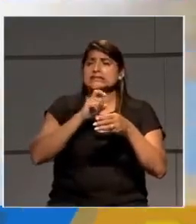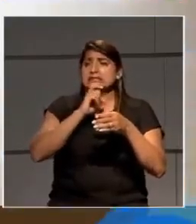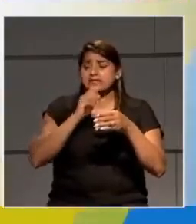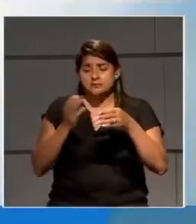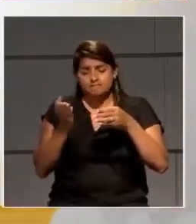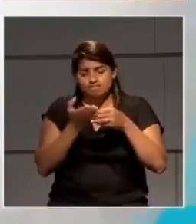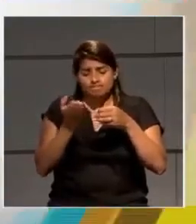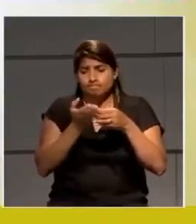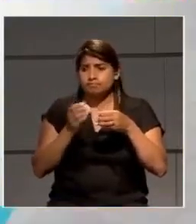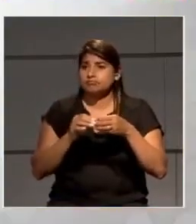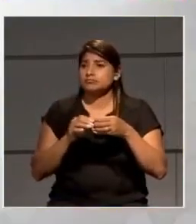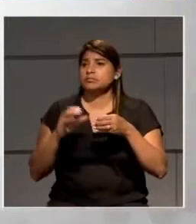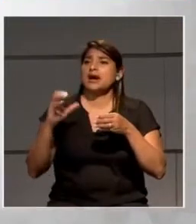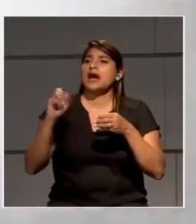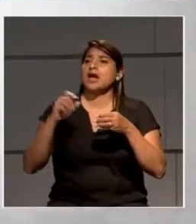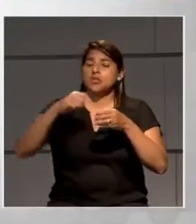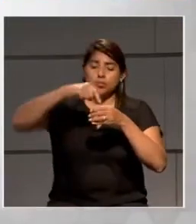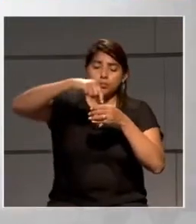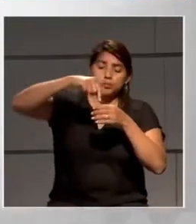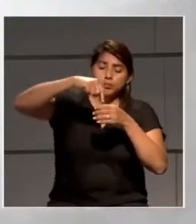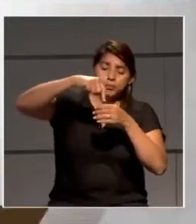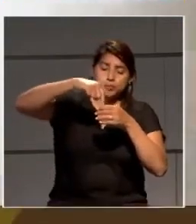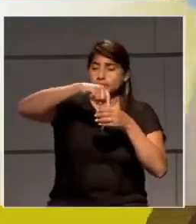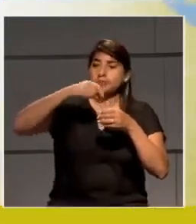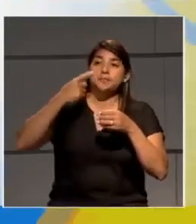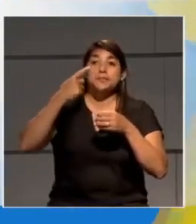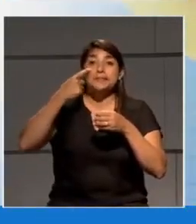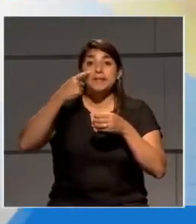le va, Caro? Me vale con el dedillo. Yo tengo, vean.